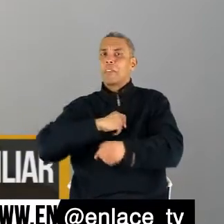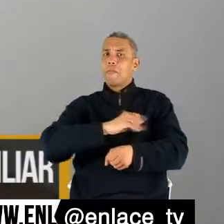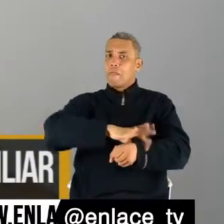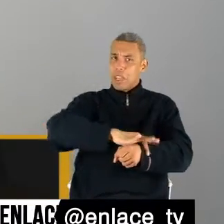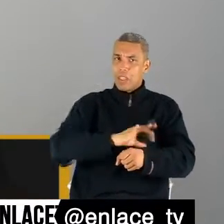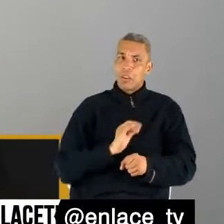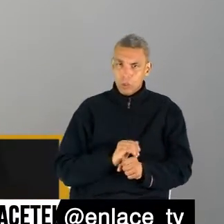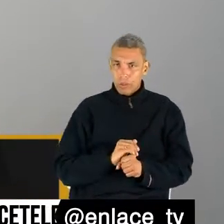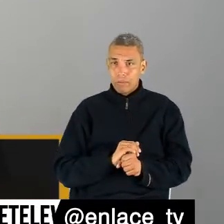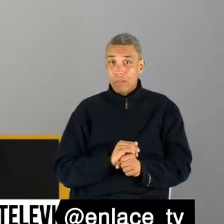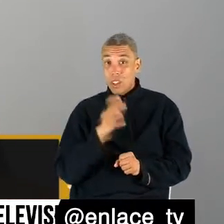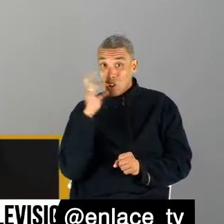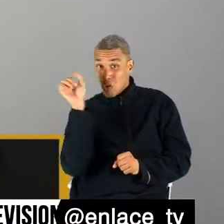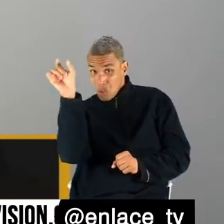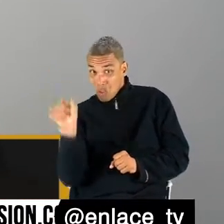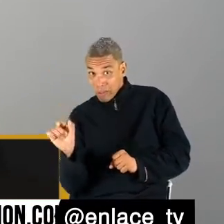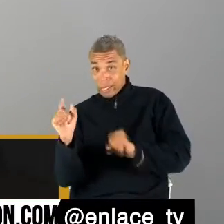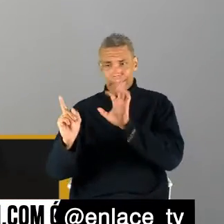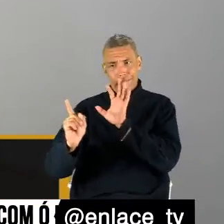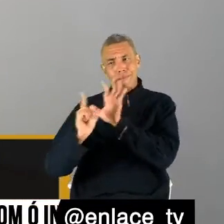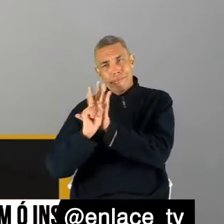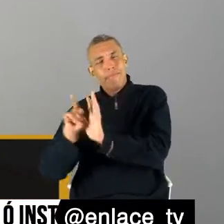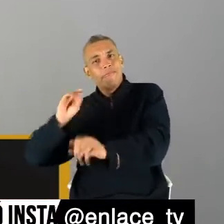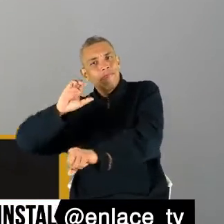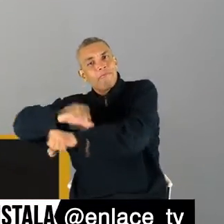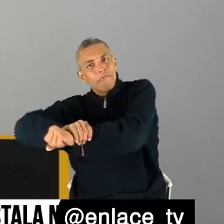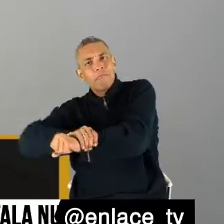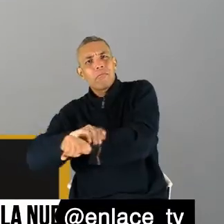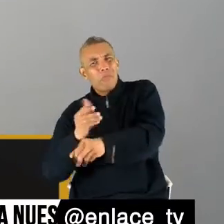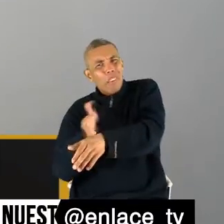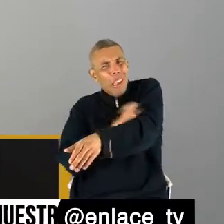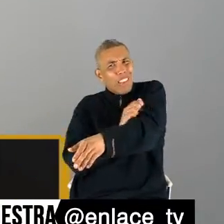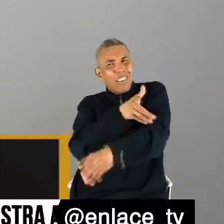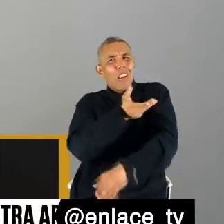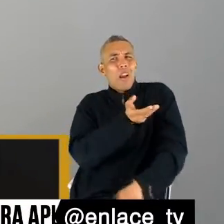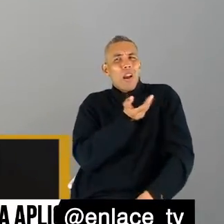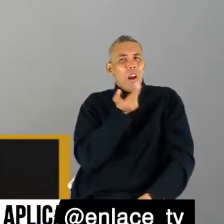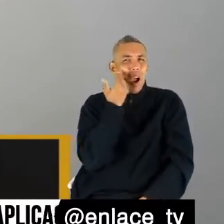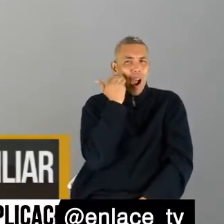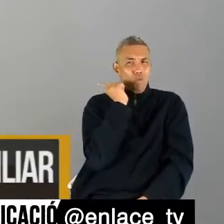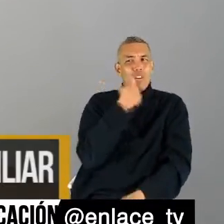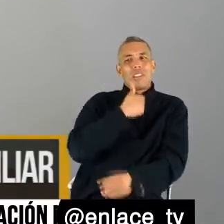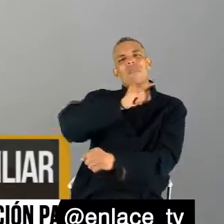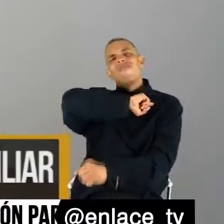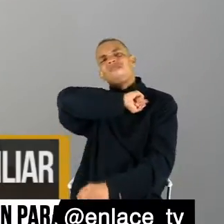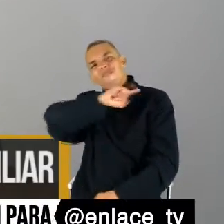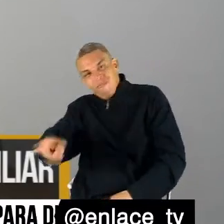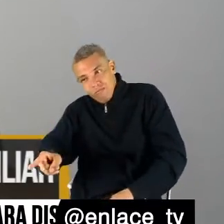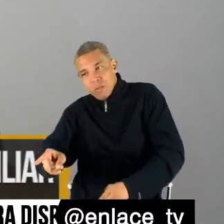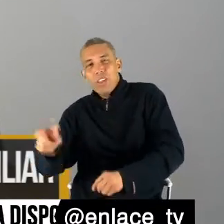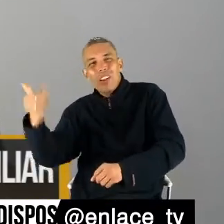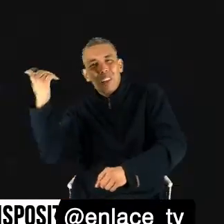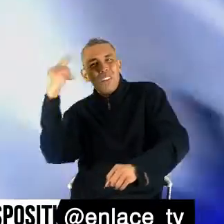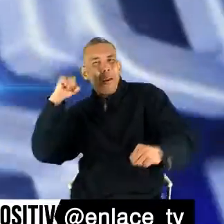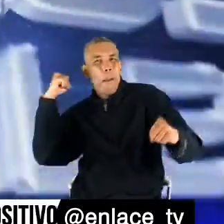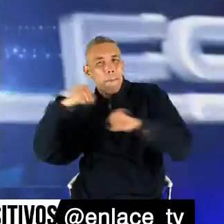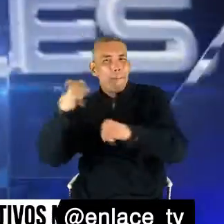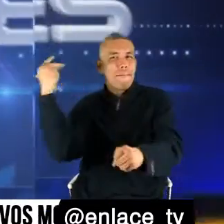protección judicializada por la violencia intrafamiliar y pues era reincidente en esta